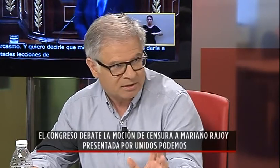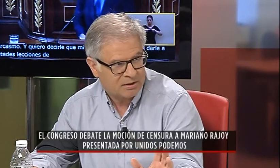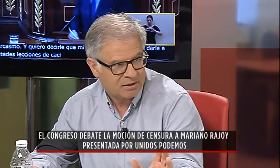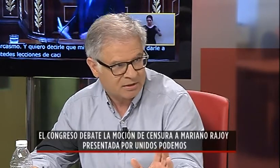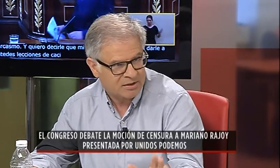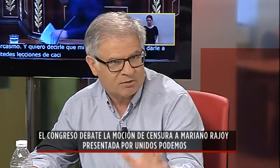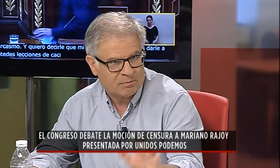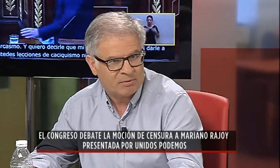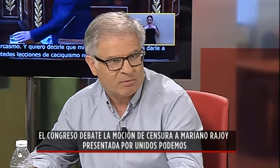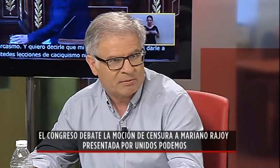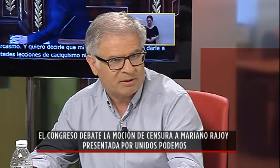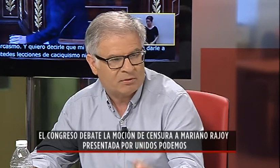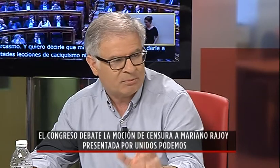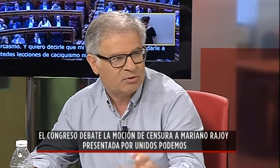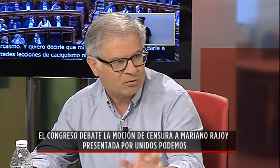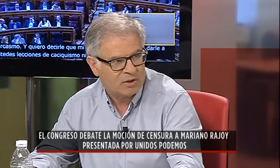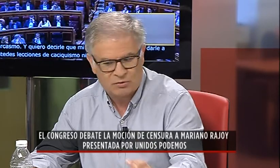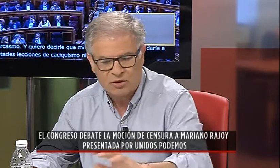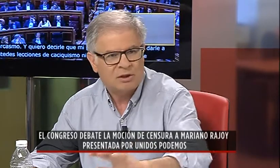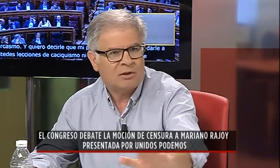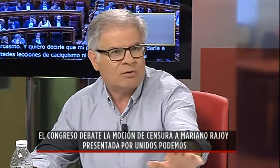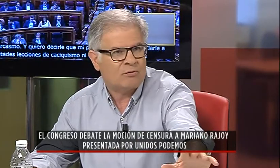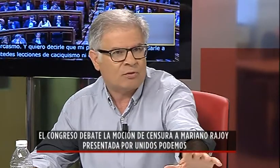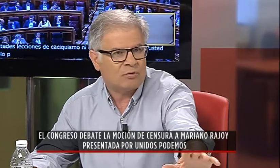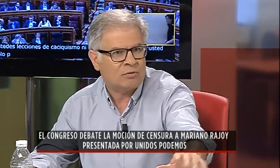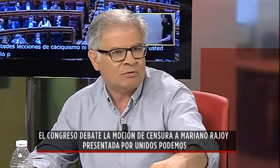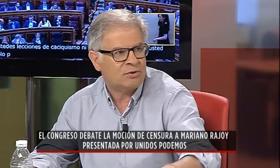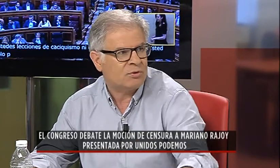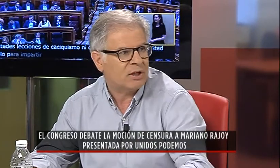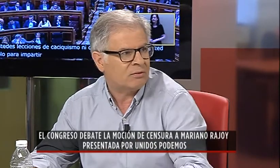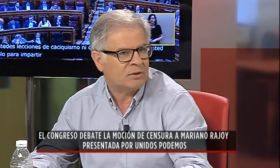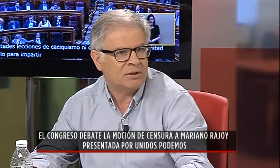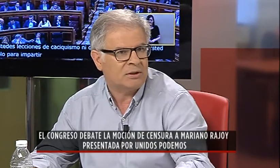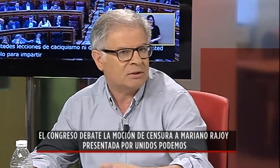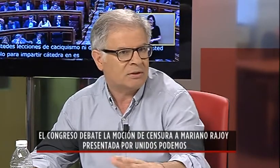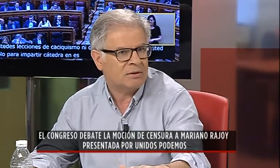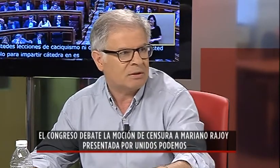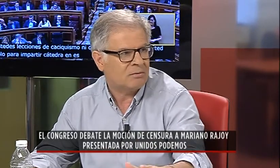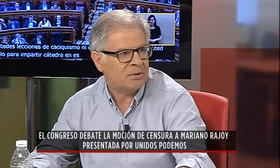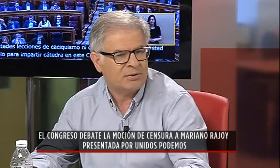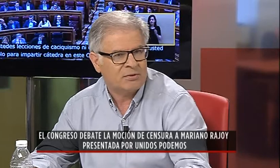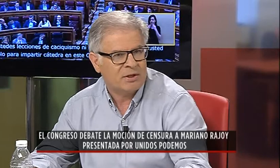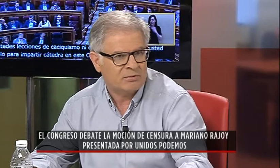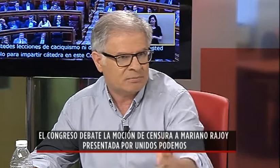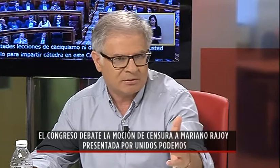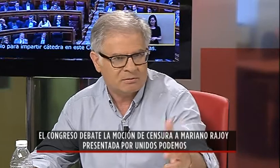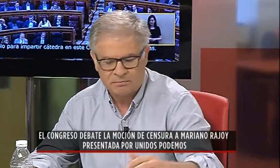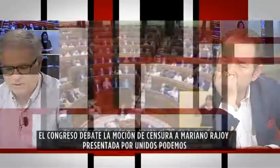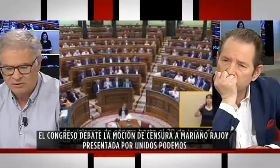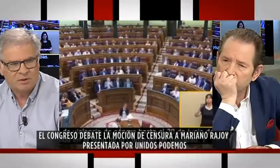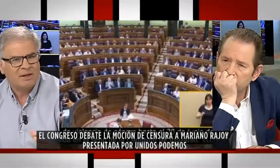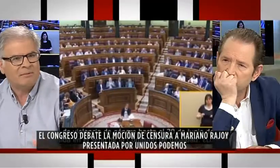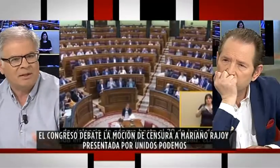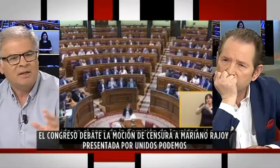una idea que interesante ese partido popular reiteró apoyo de ciudadanos o foro asturiano algún partido más